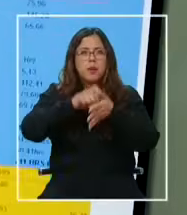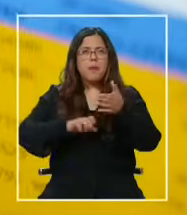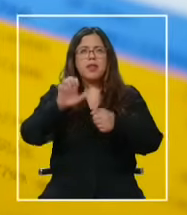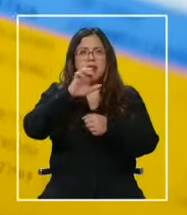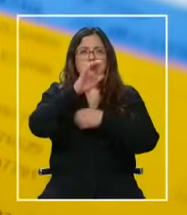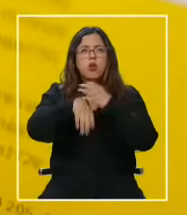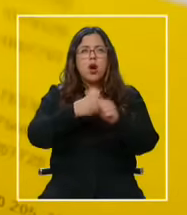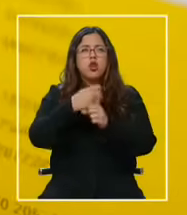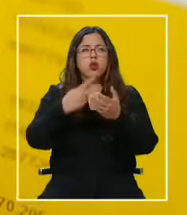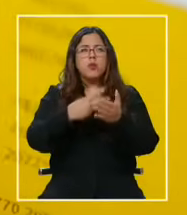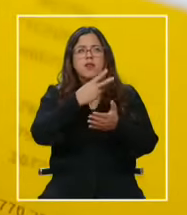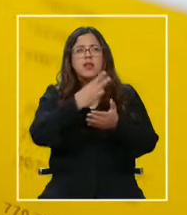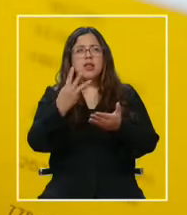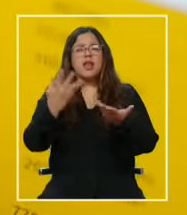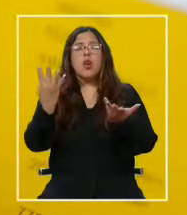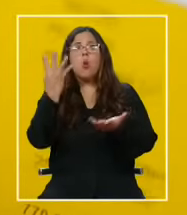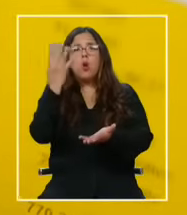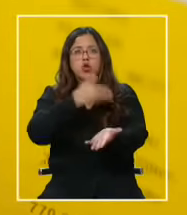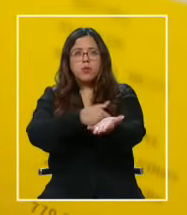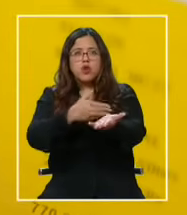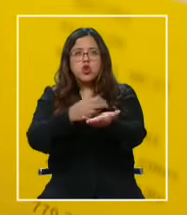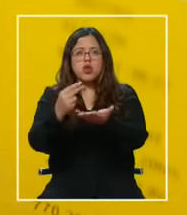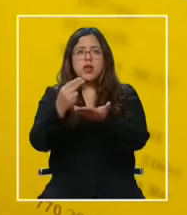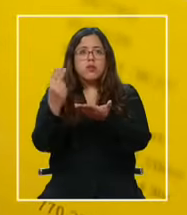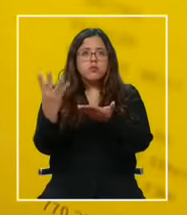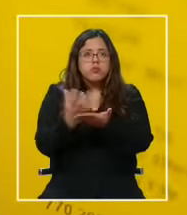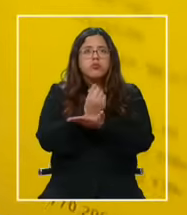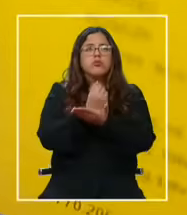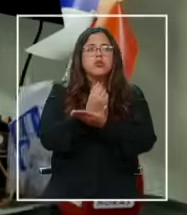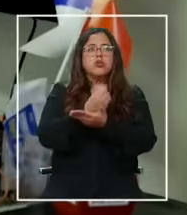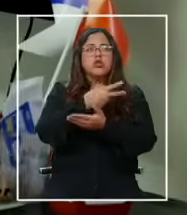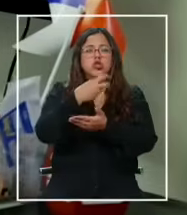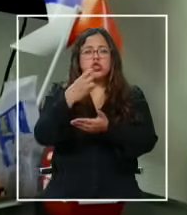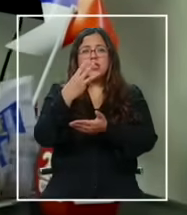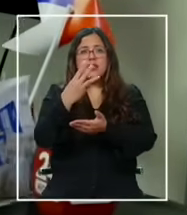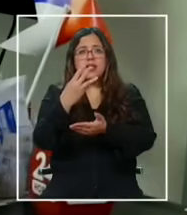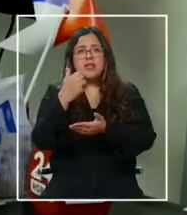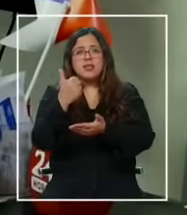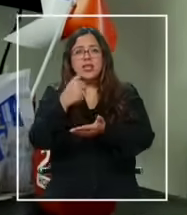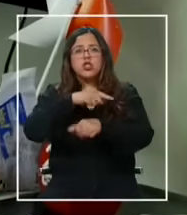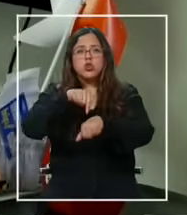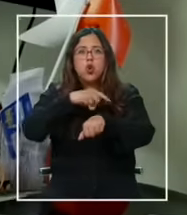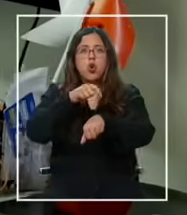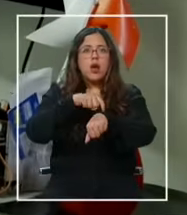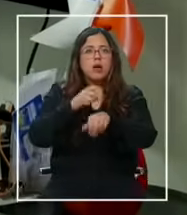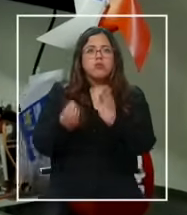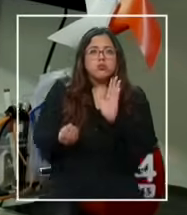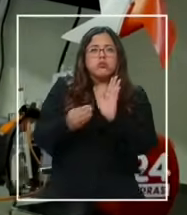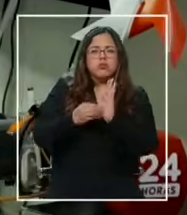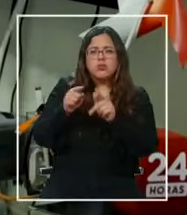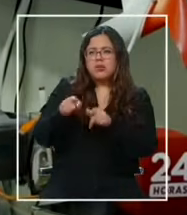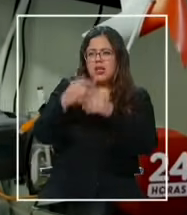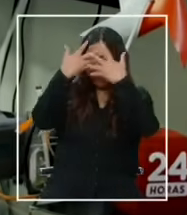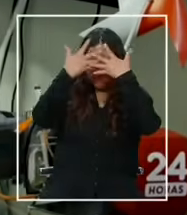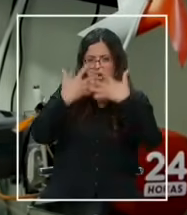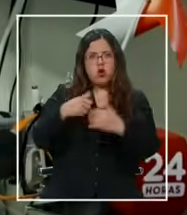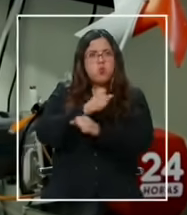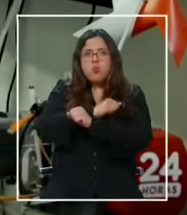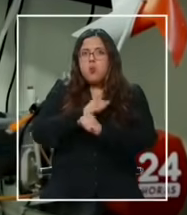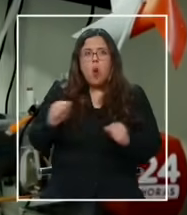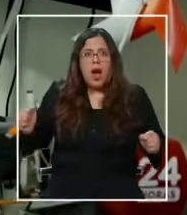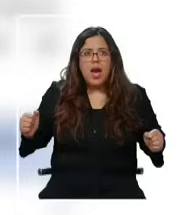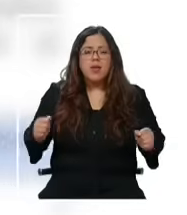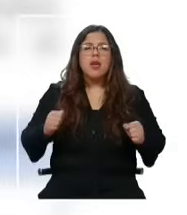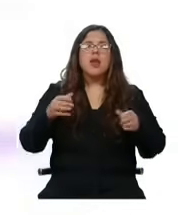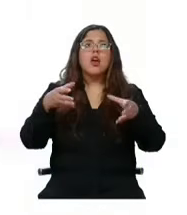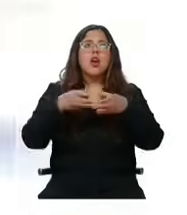donde sumó 4 millones de pesos en sueldo tras trabajar 236 horas extras algo físicamente imposible conaf señala